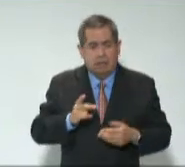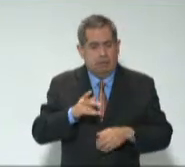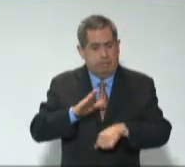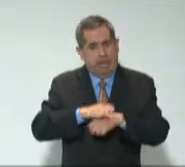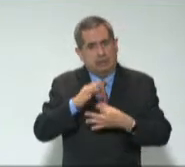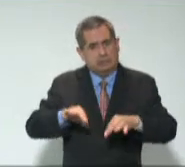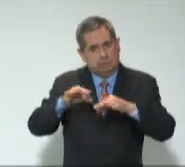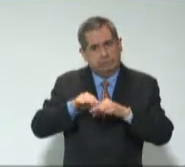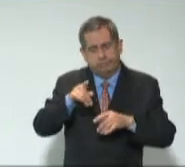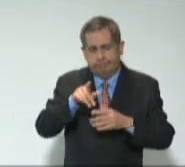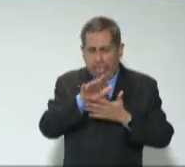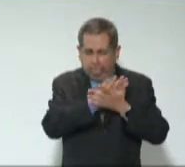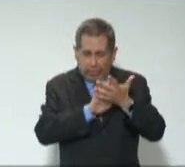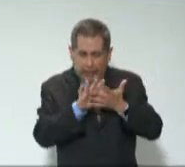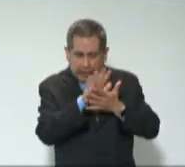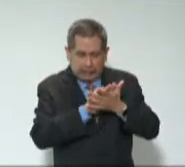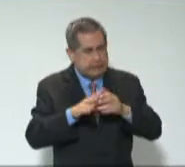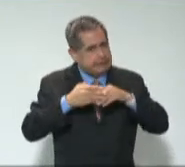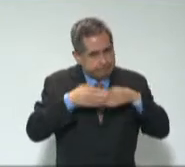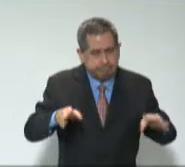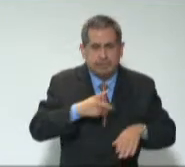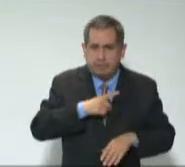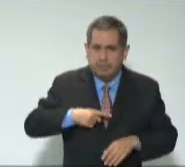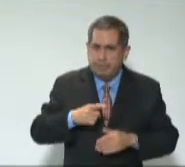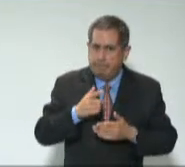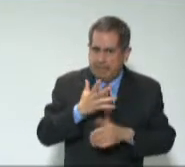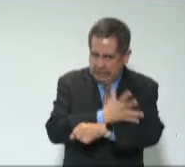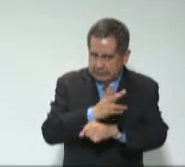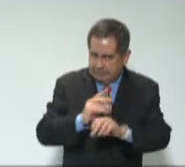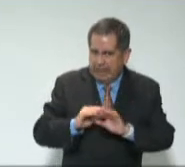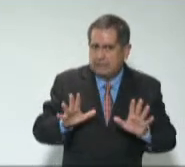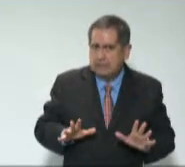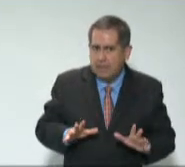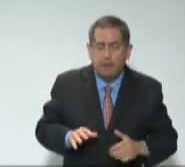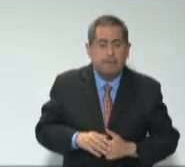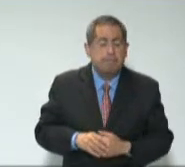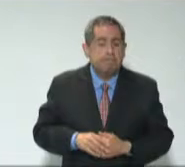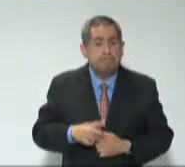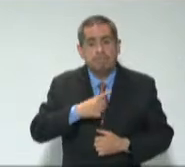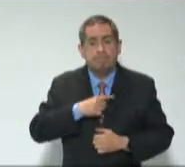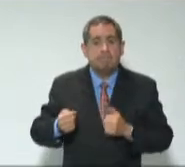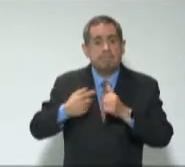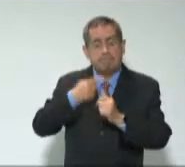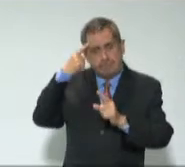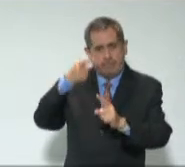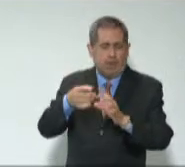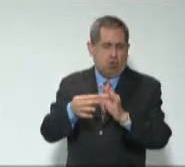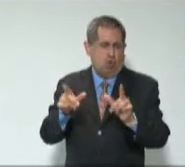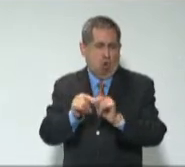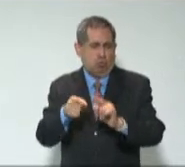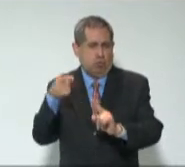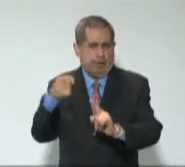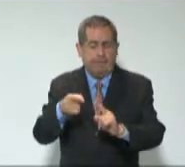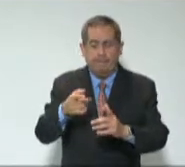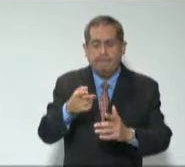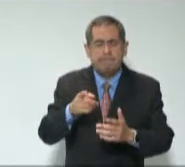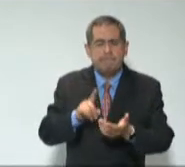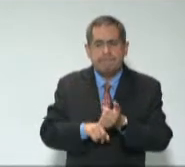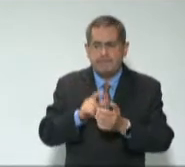más fangoso se pone el camino y entonces bueno eh debemos priorizar ya como conclusión eh